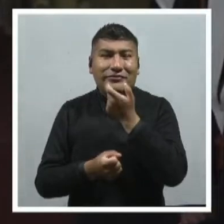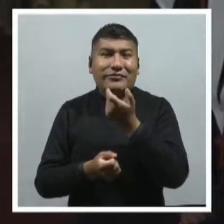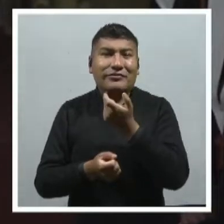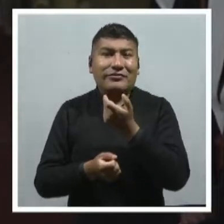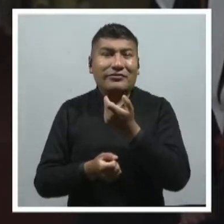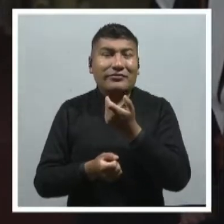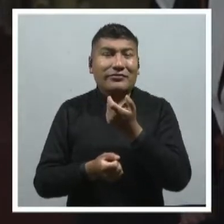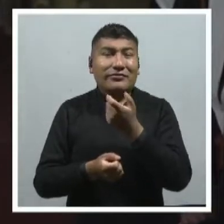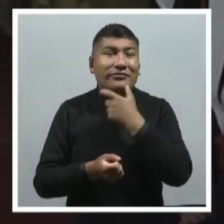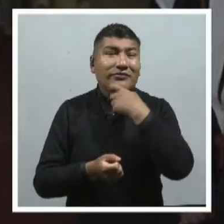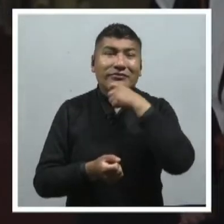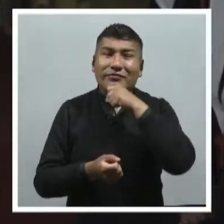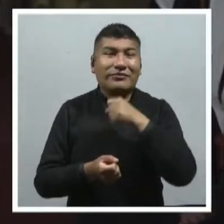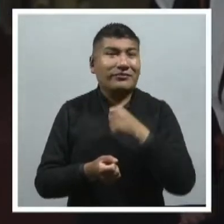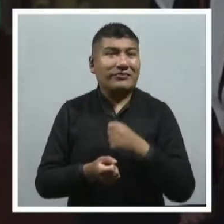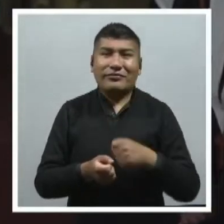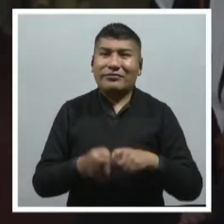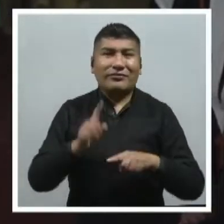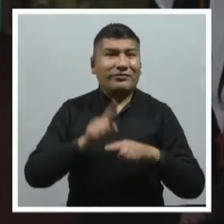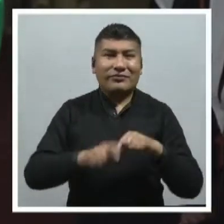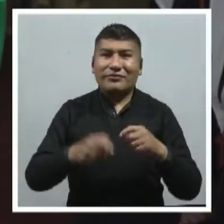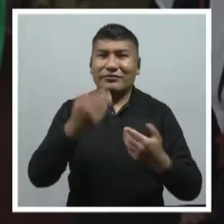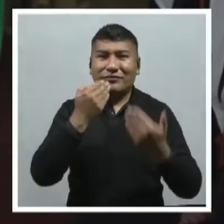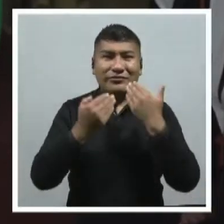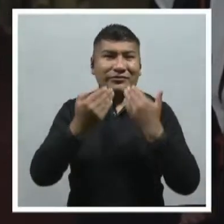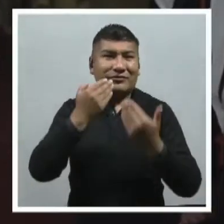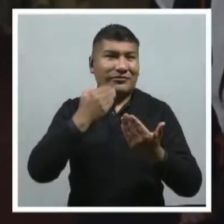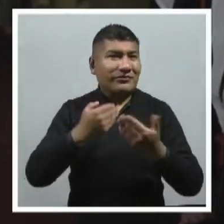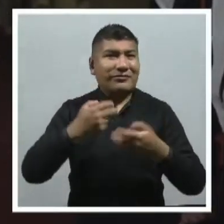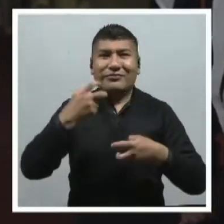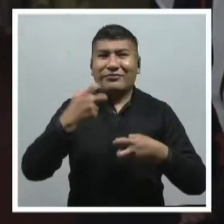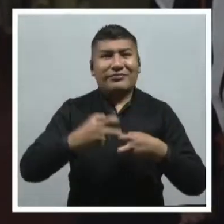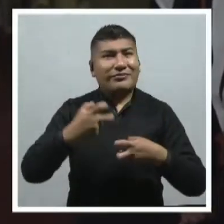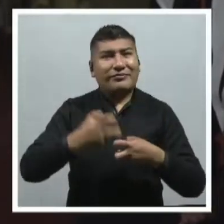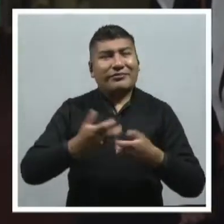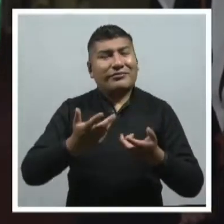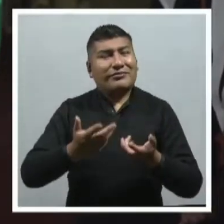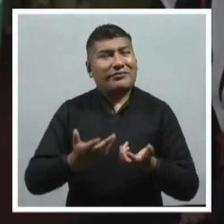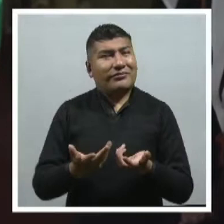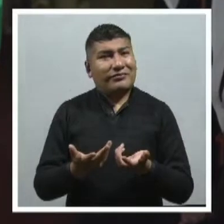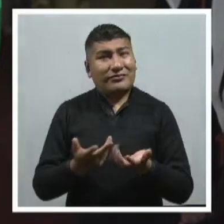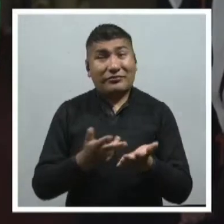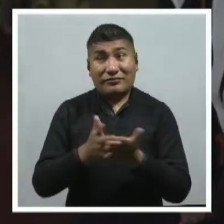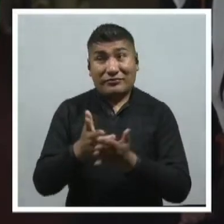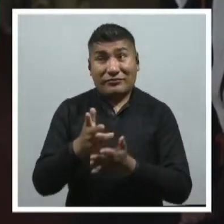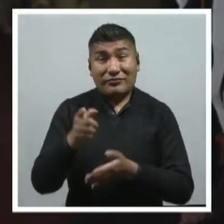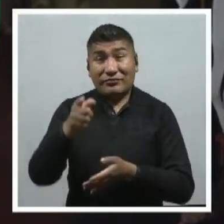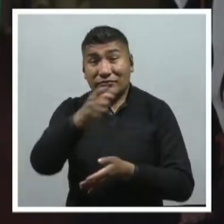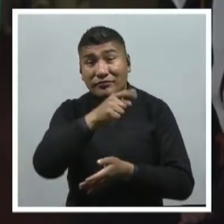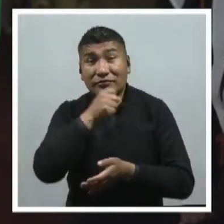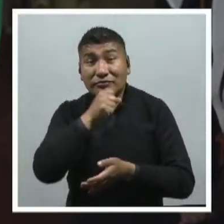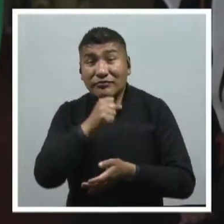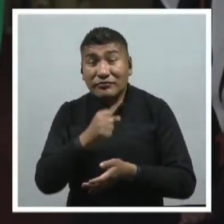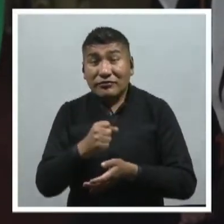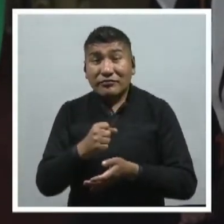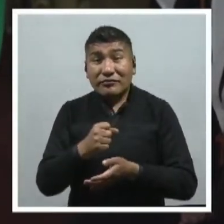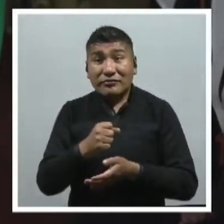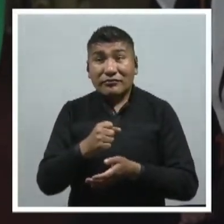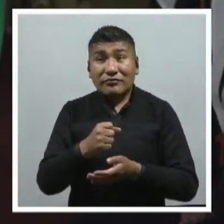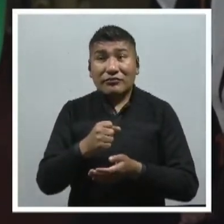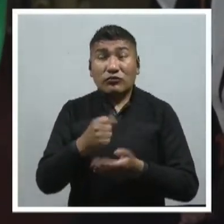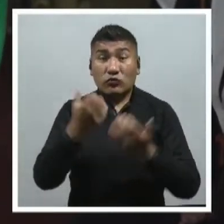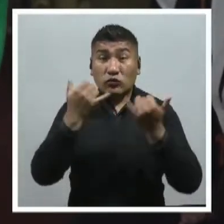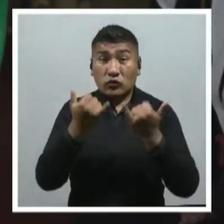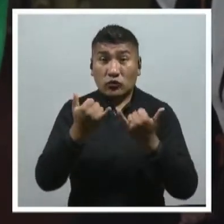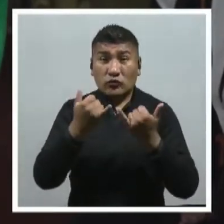De viejos no podemos comer ni una cuchicanquita ya, hermanos. O no, a ver, los viejitos. Si nos comemos hoy